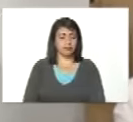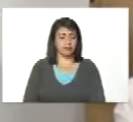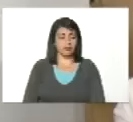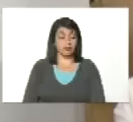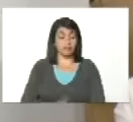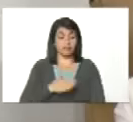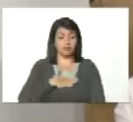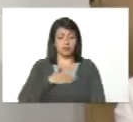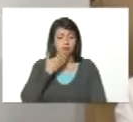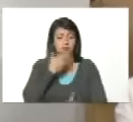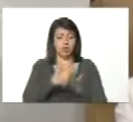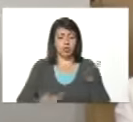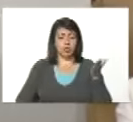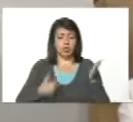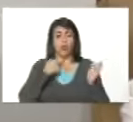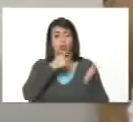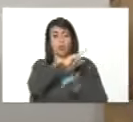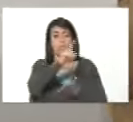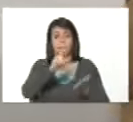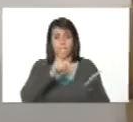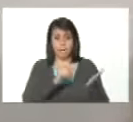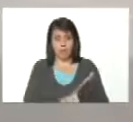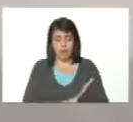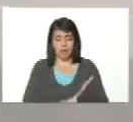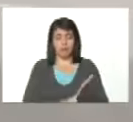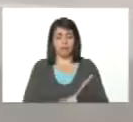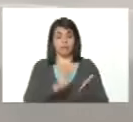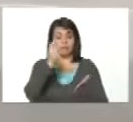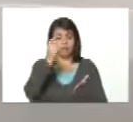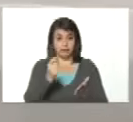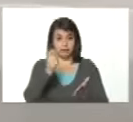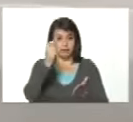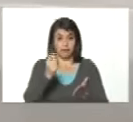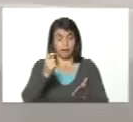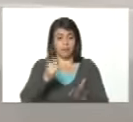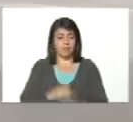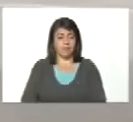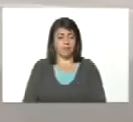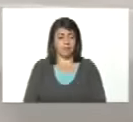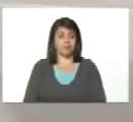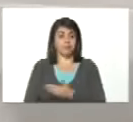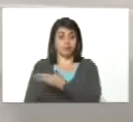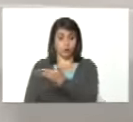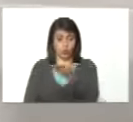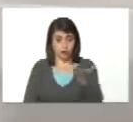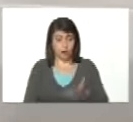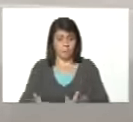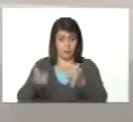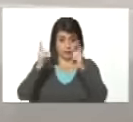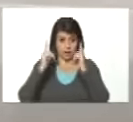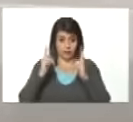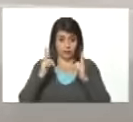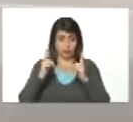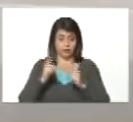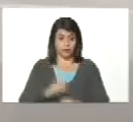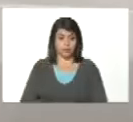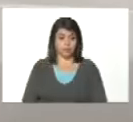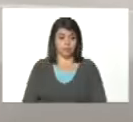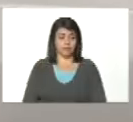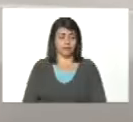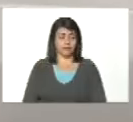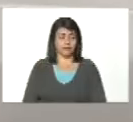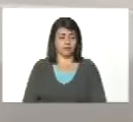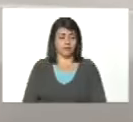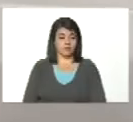Y mi propuesta concreta, queridas diputadas y queridos diputados, es que si ustedes lo autorizan,